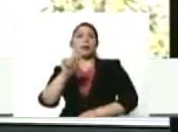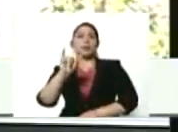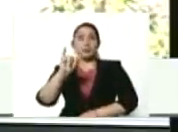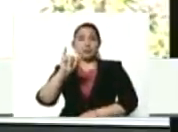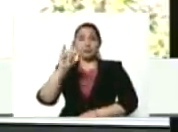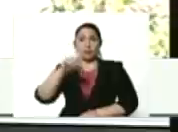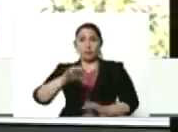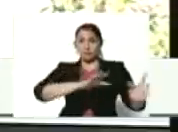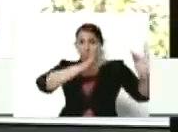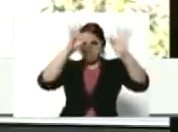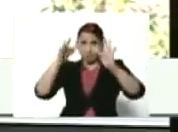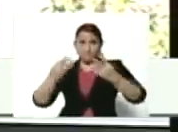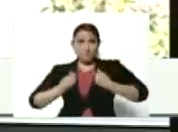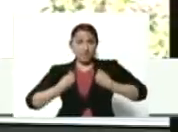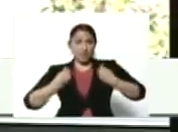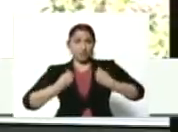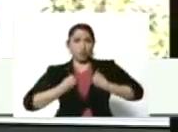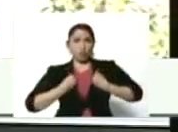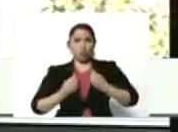vivo,